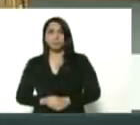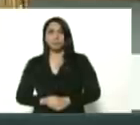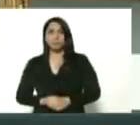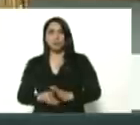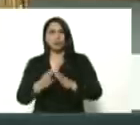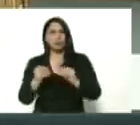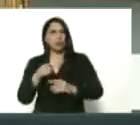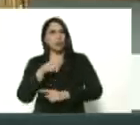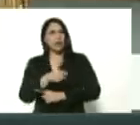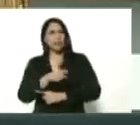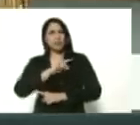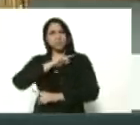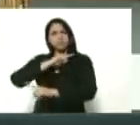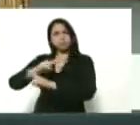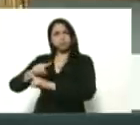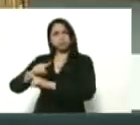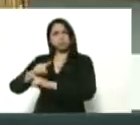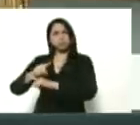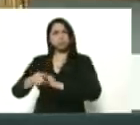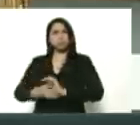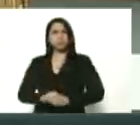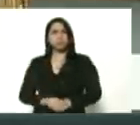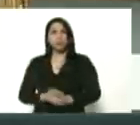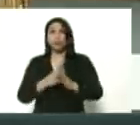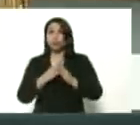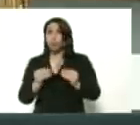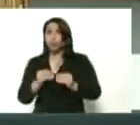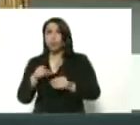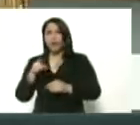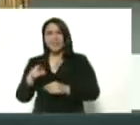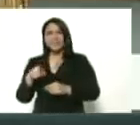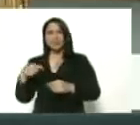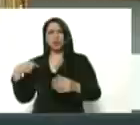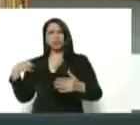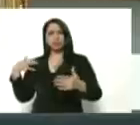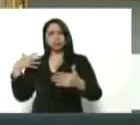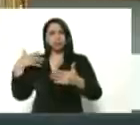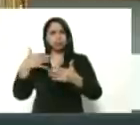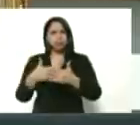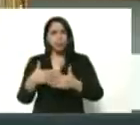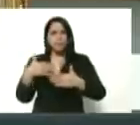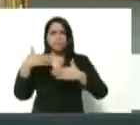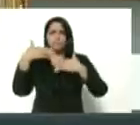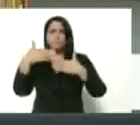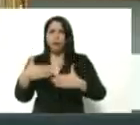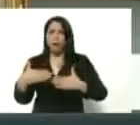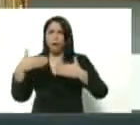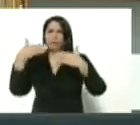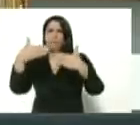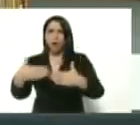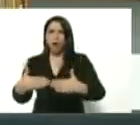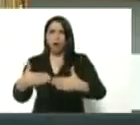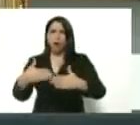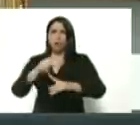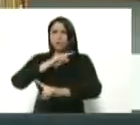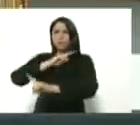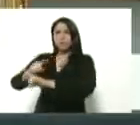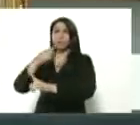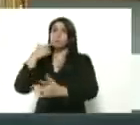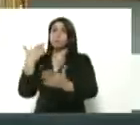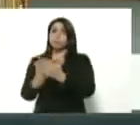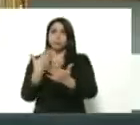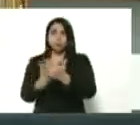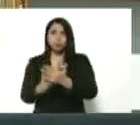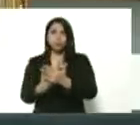Todo eso lo denunciamos. Y todo eso trae una secuencia de denuncias sustentadas por parte